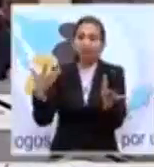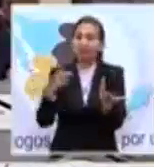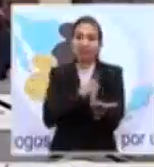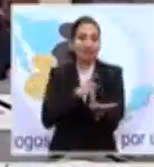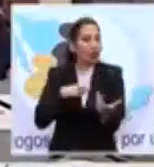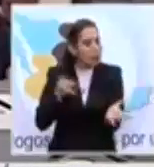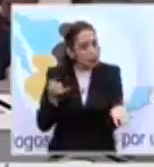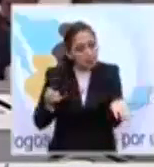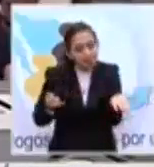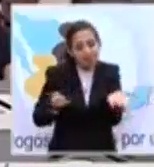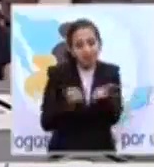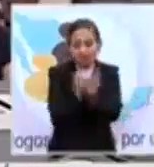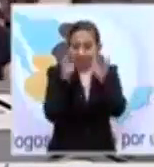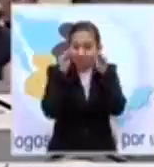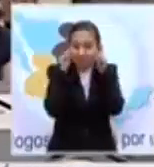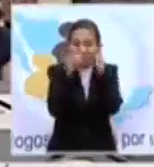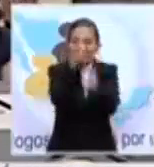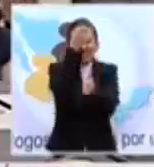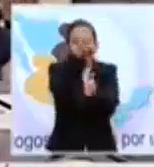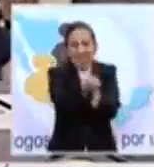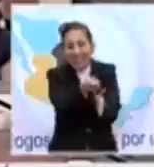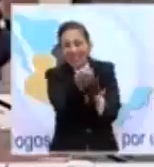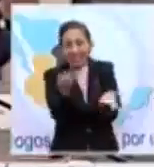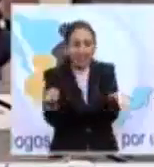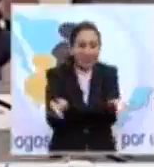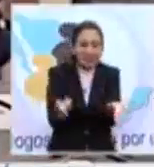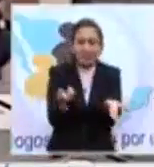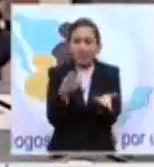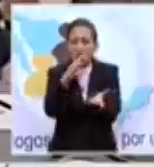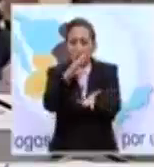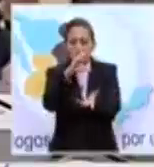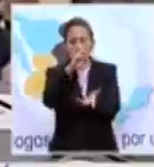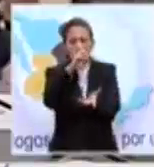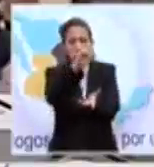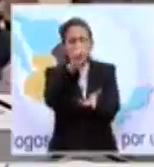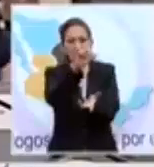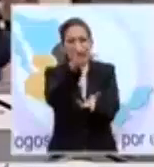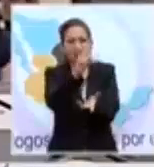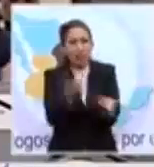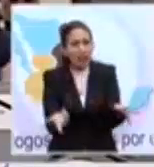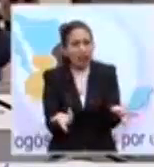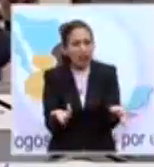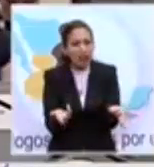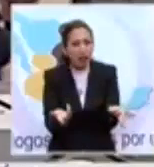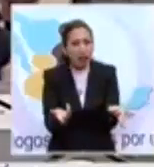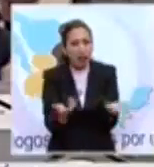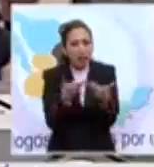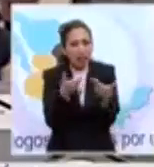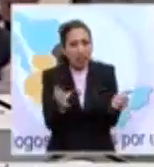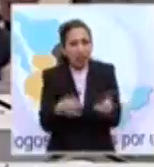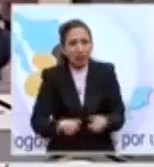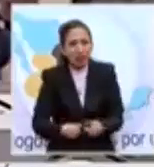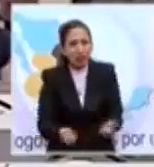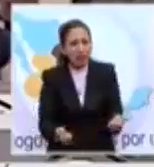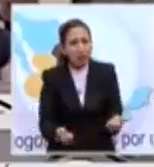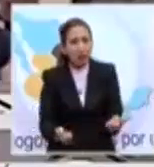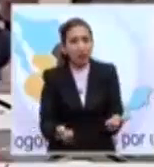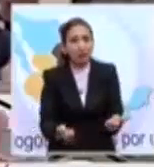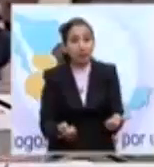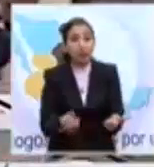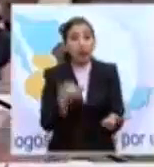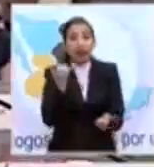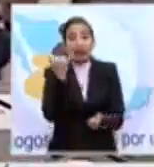definir claramente de inicio qué cosa era esto, ni cruzada ni hambre, y que después,